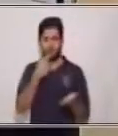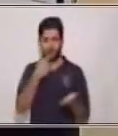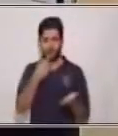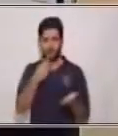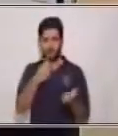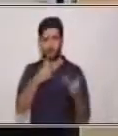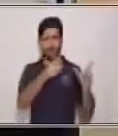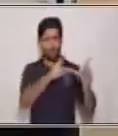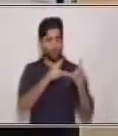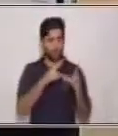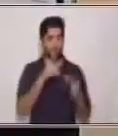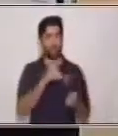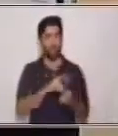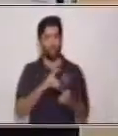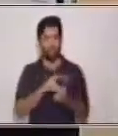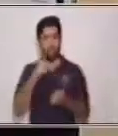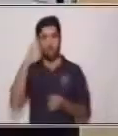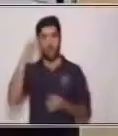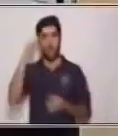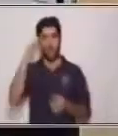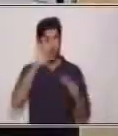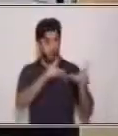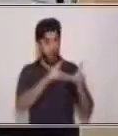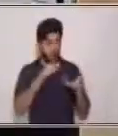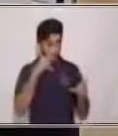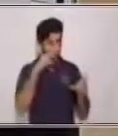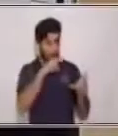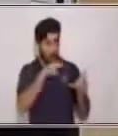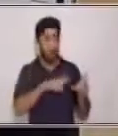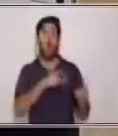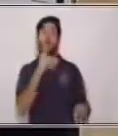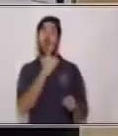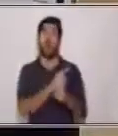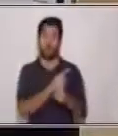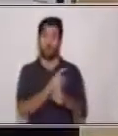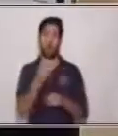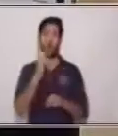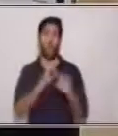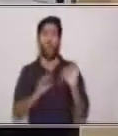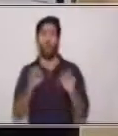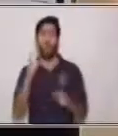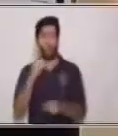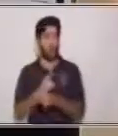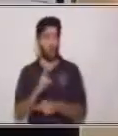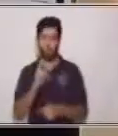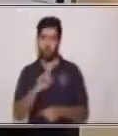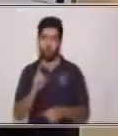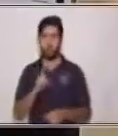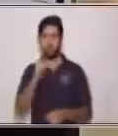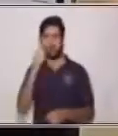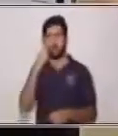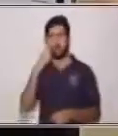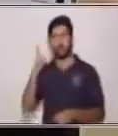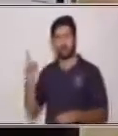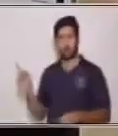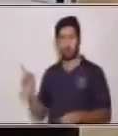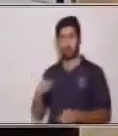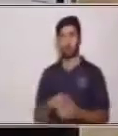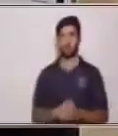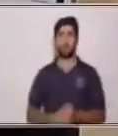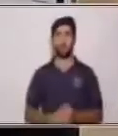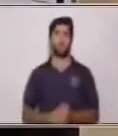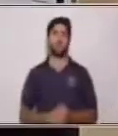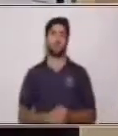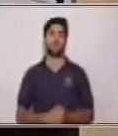de ir para que tú puedas identificar si está de manera correcta o no cuando te has encontrado con la necesidad de acudir